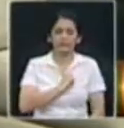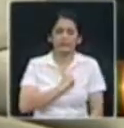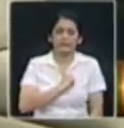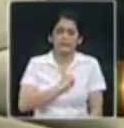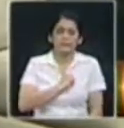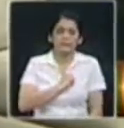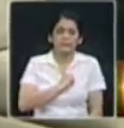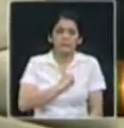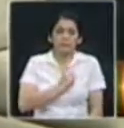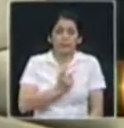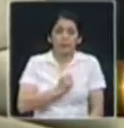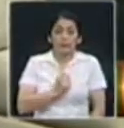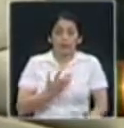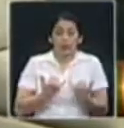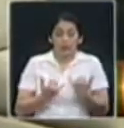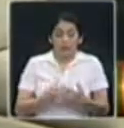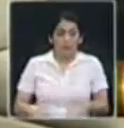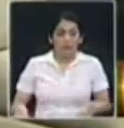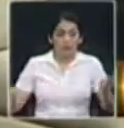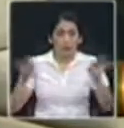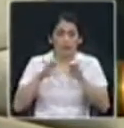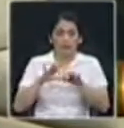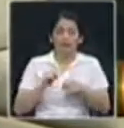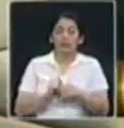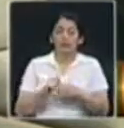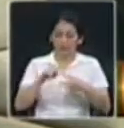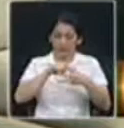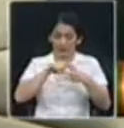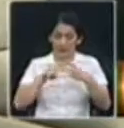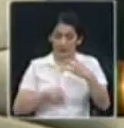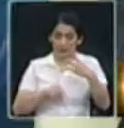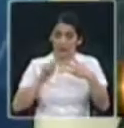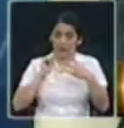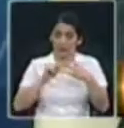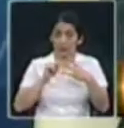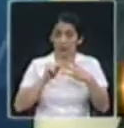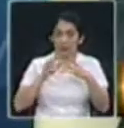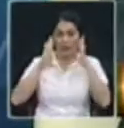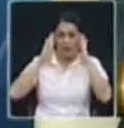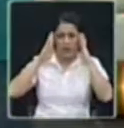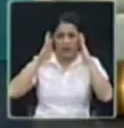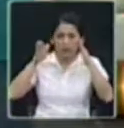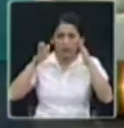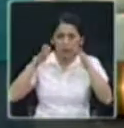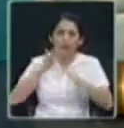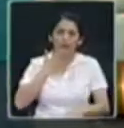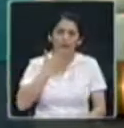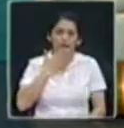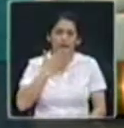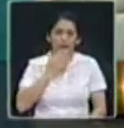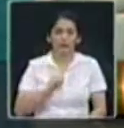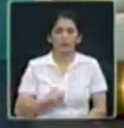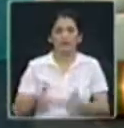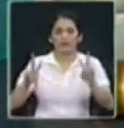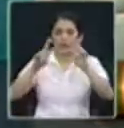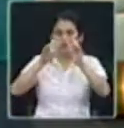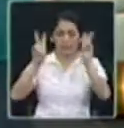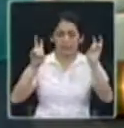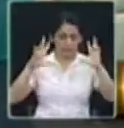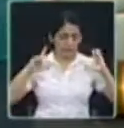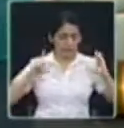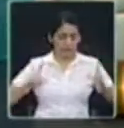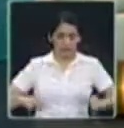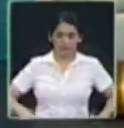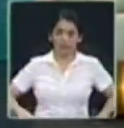responsabilidades, primero en el tema de atención, vamos un poco más en orden. En el tema de atención, por ejemplo, en el ámbito de salud, tienen que